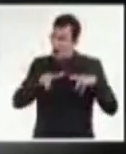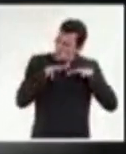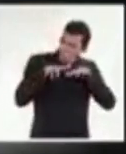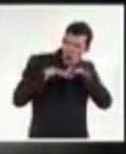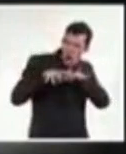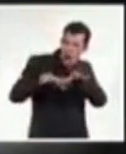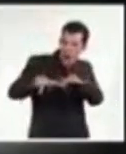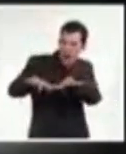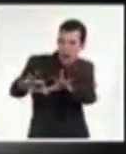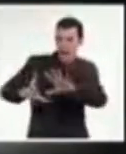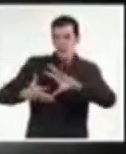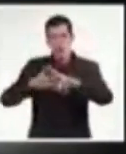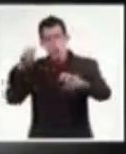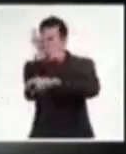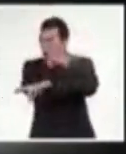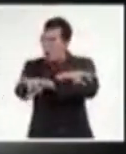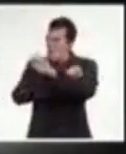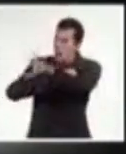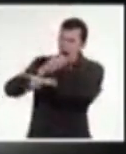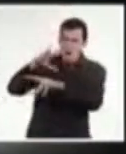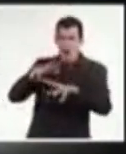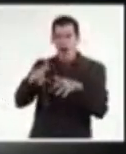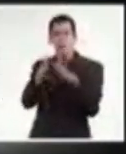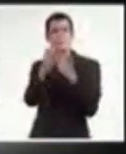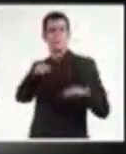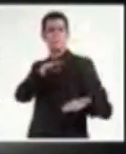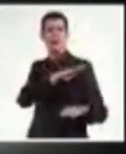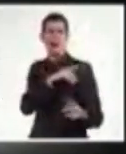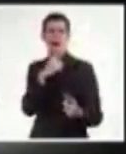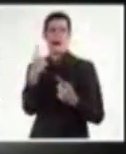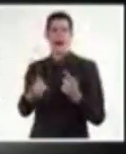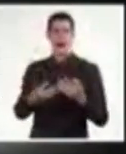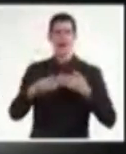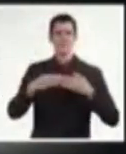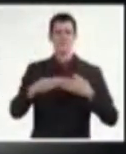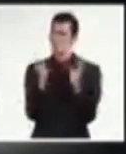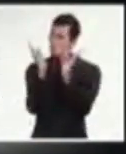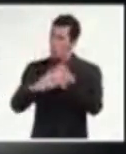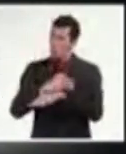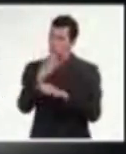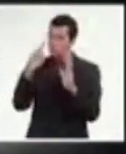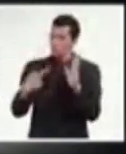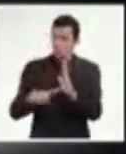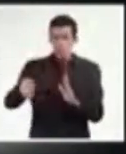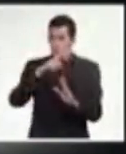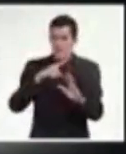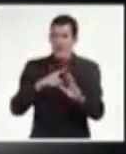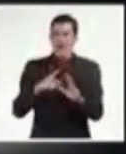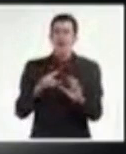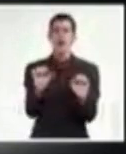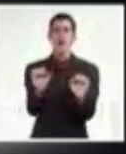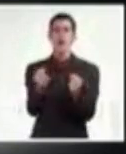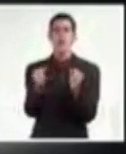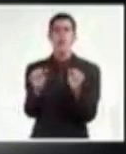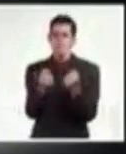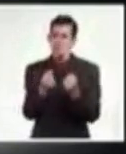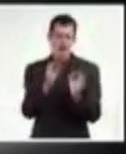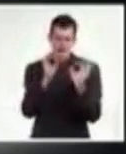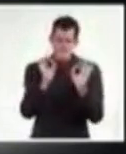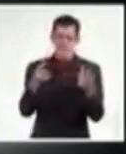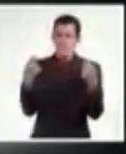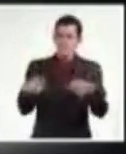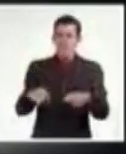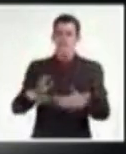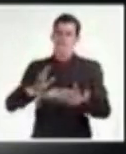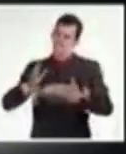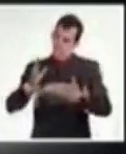violentamente. No hay forma alguna pacífica o legal de que ustedes salgan del comunismo. No hay, no la hay.